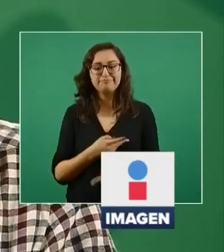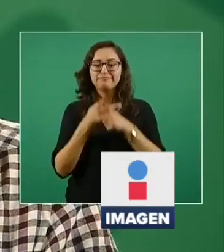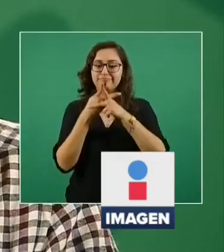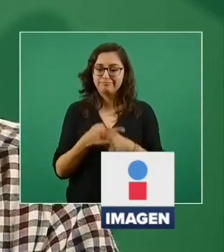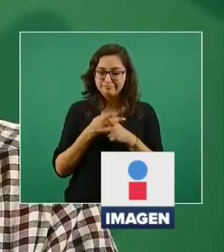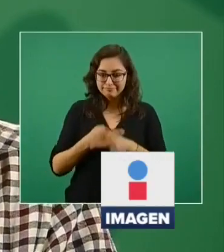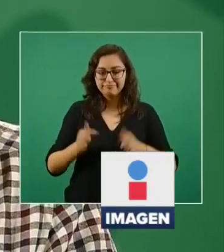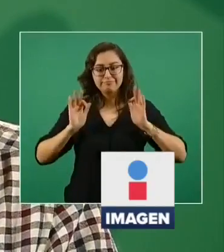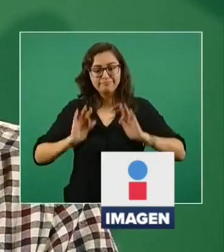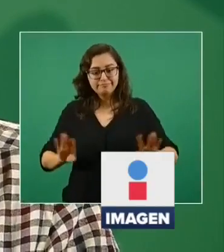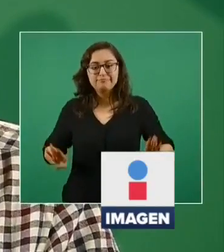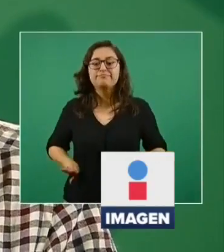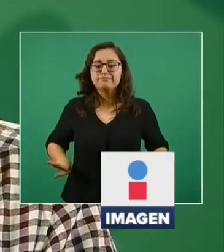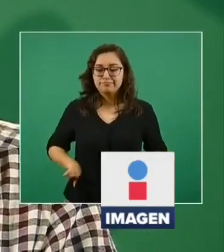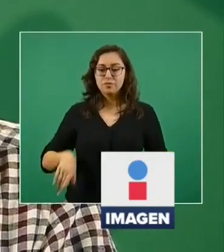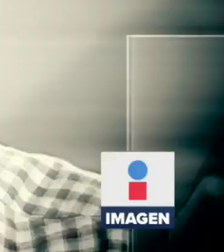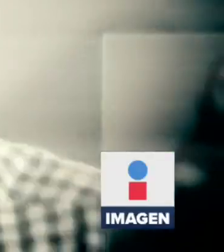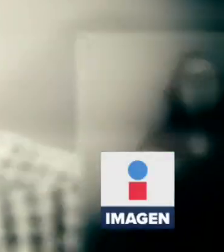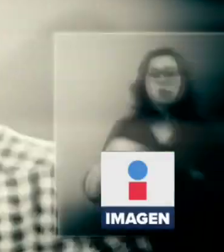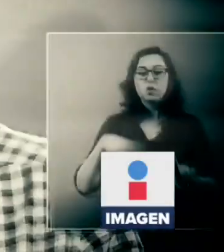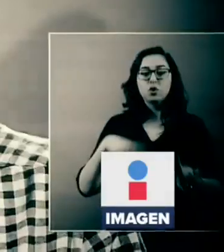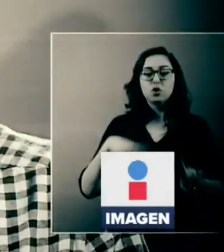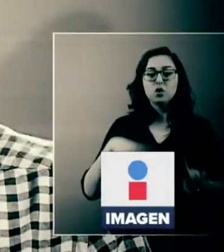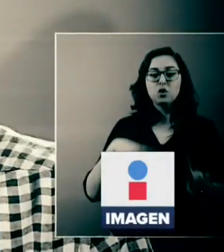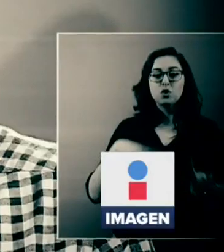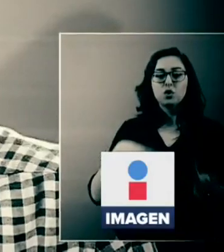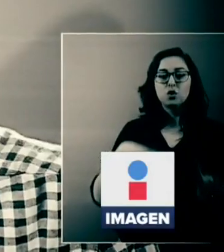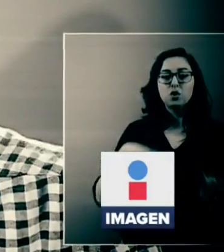optimistas, pero con prudencia y disciplina.